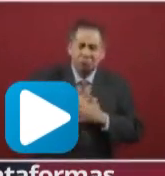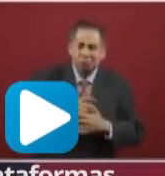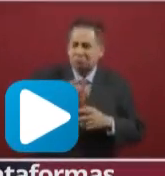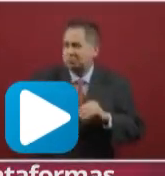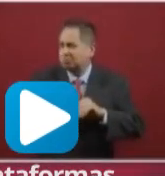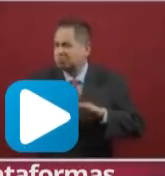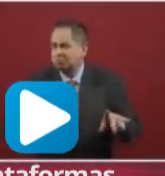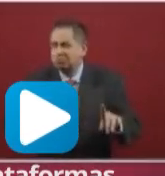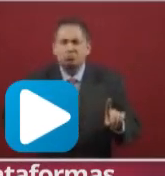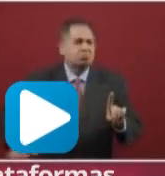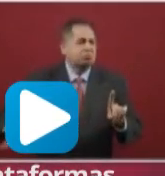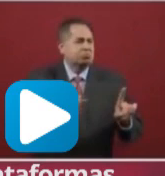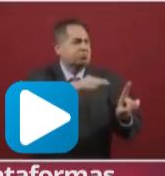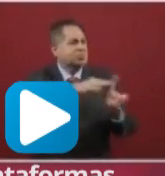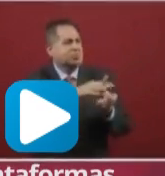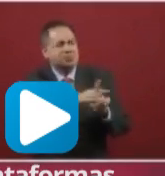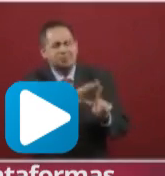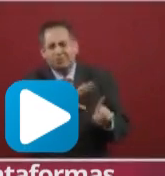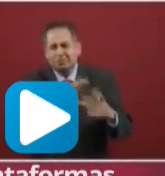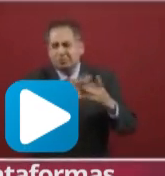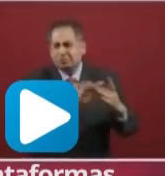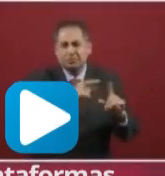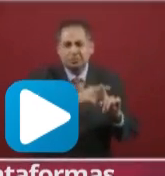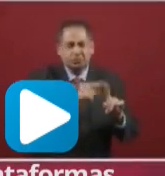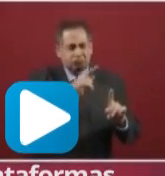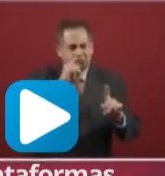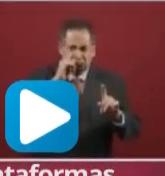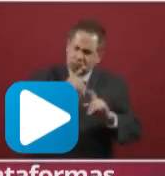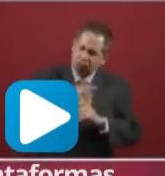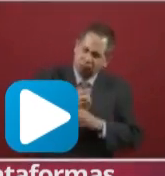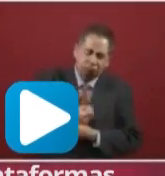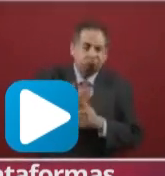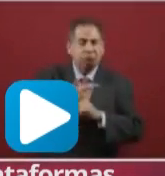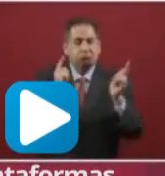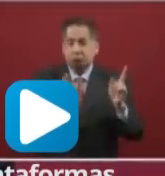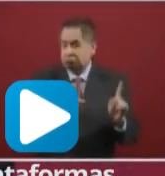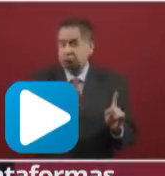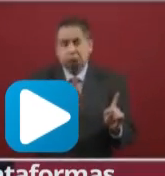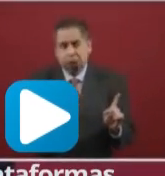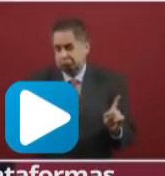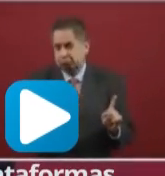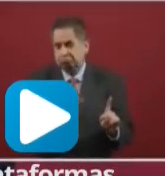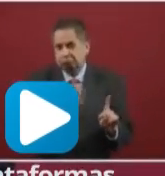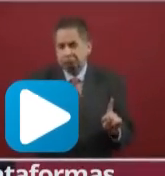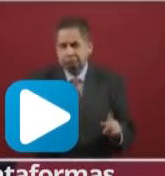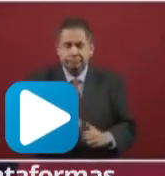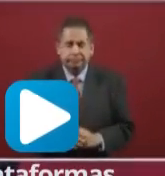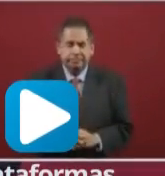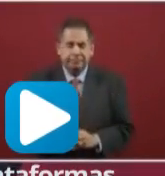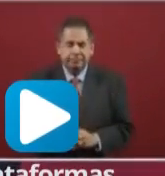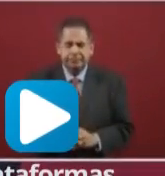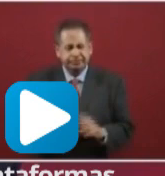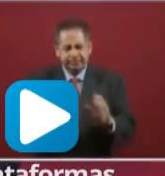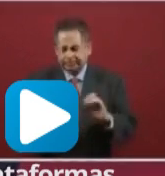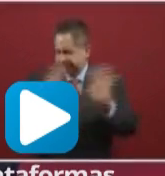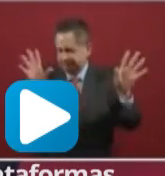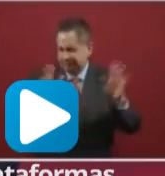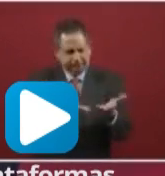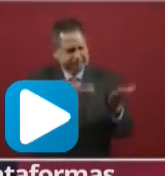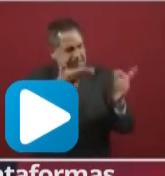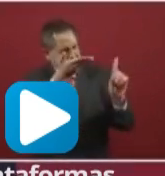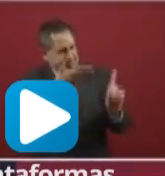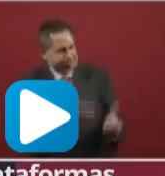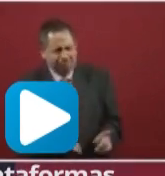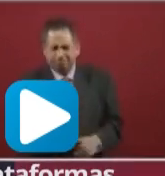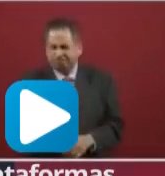divo de Juárez está vivo y quiere platicar con AMLO para explicarle por qué fingió su muerte. AMLO añadió en la conferencia